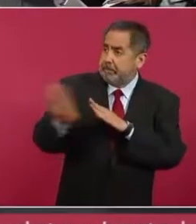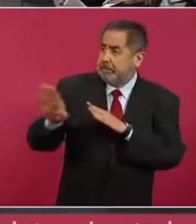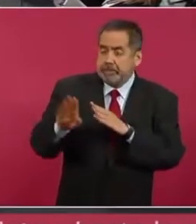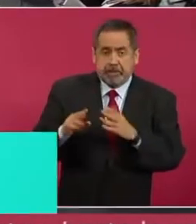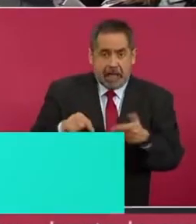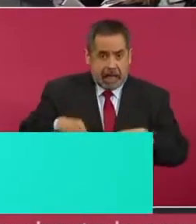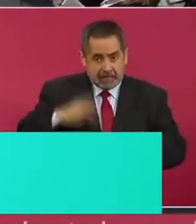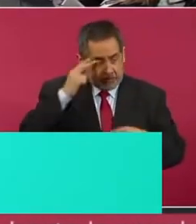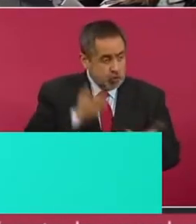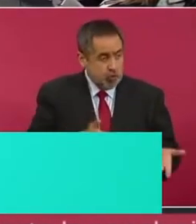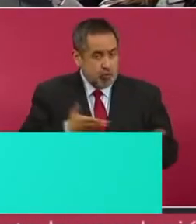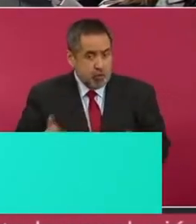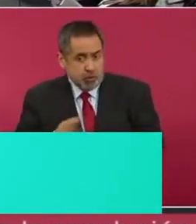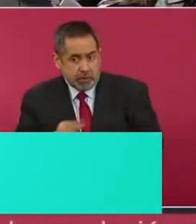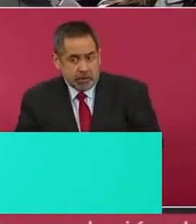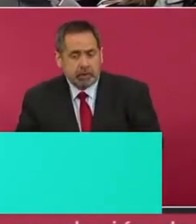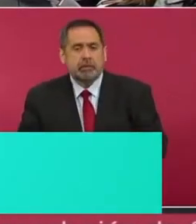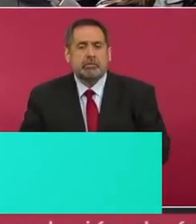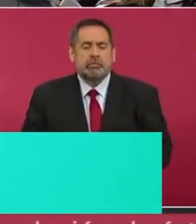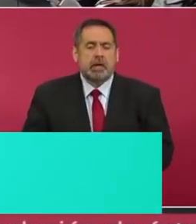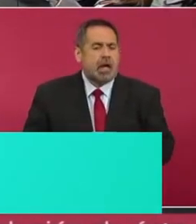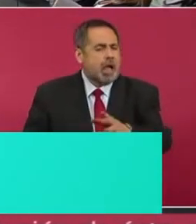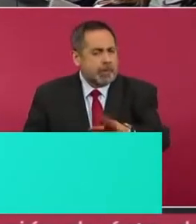Tengo el informe que ya llegó el avión